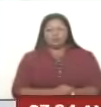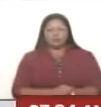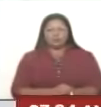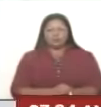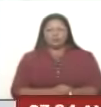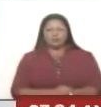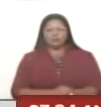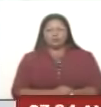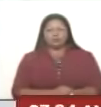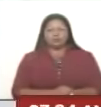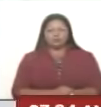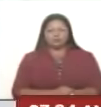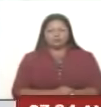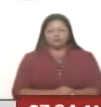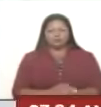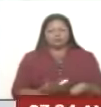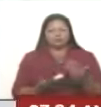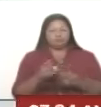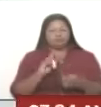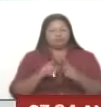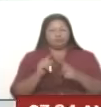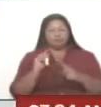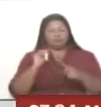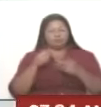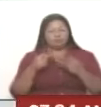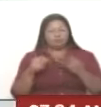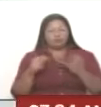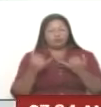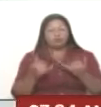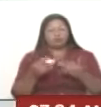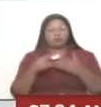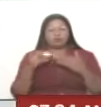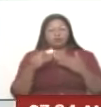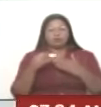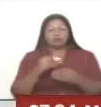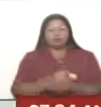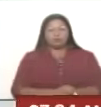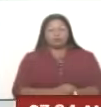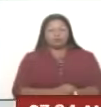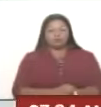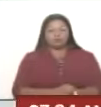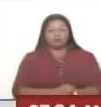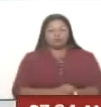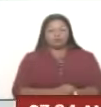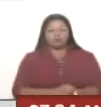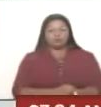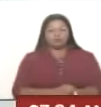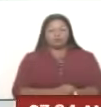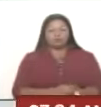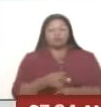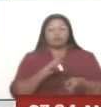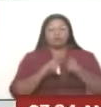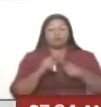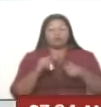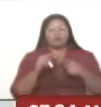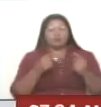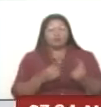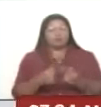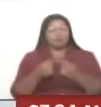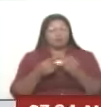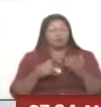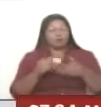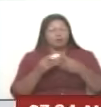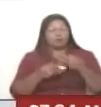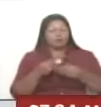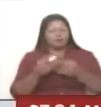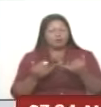depende básicamente de la oferta y la demanda de divisas. ¿Cuántas divisas demanda la economía y cuántas divisas hay para colocar